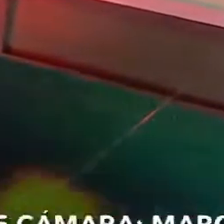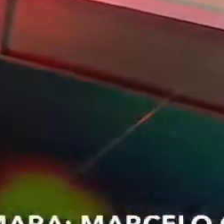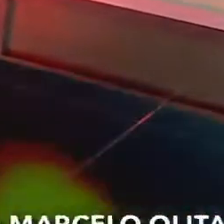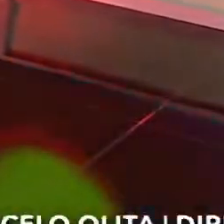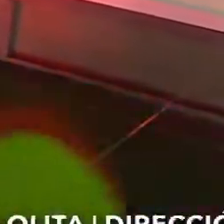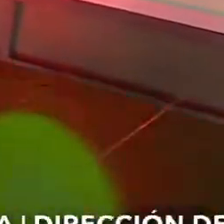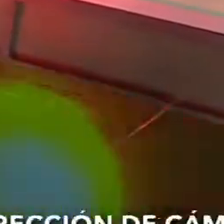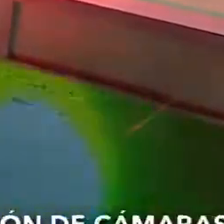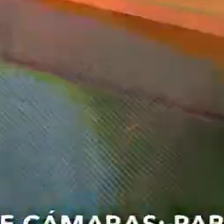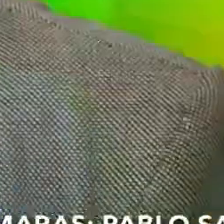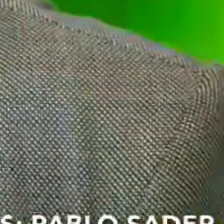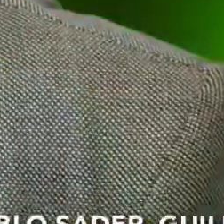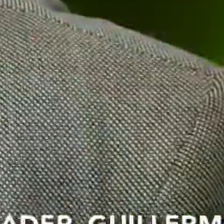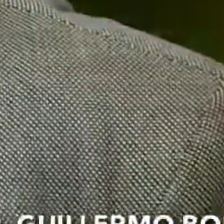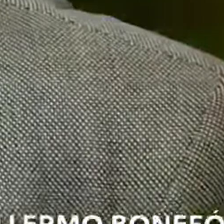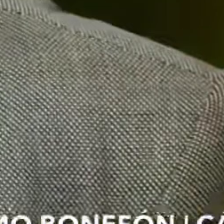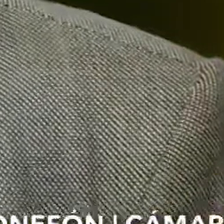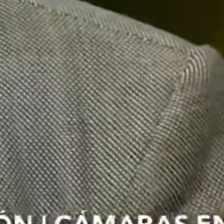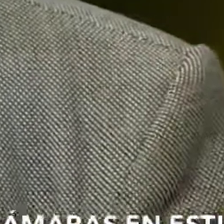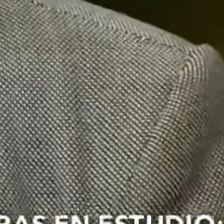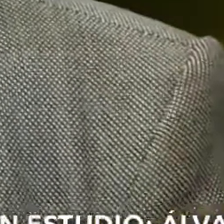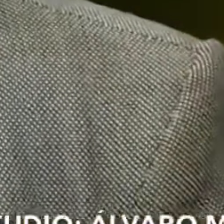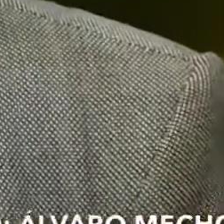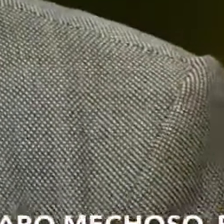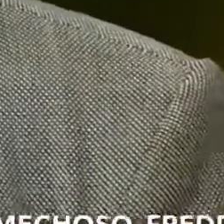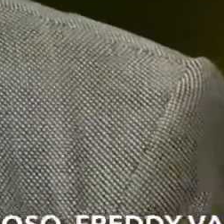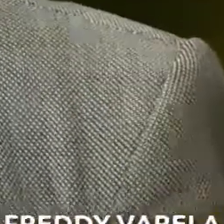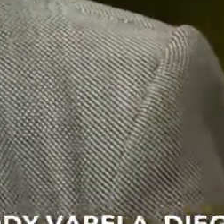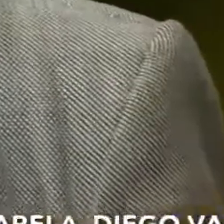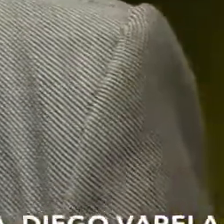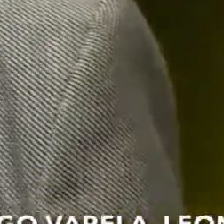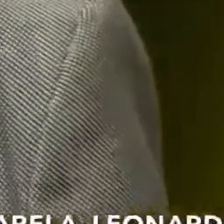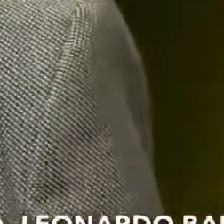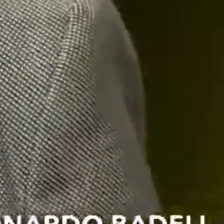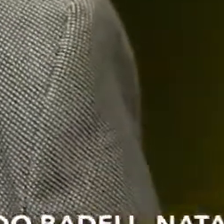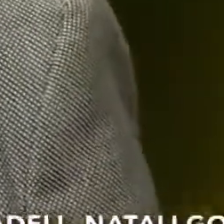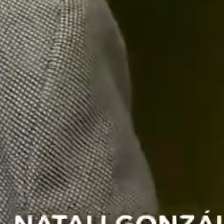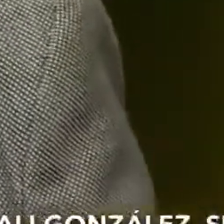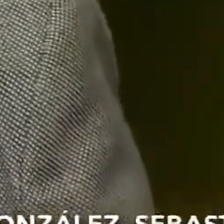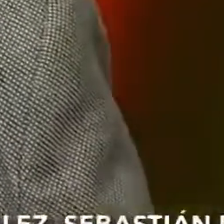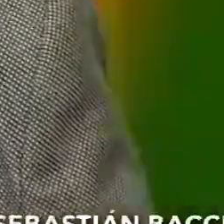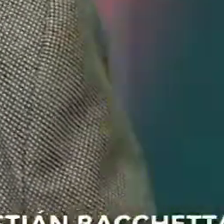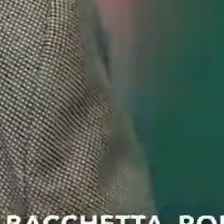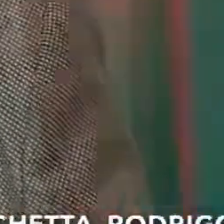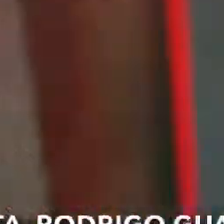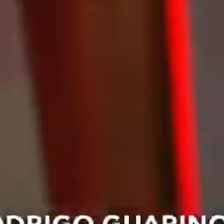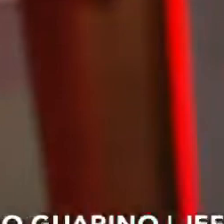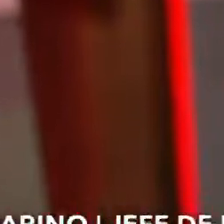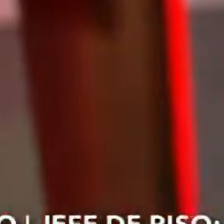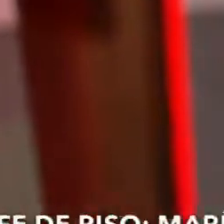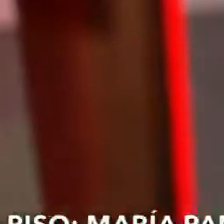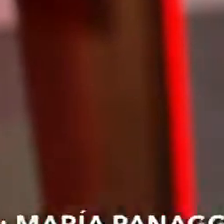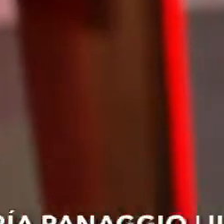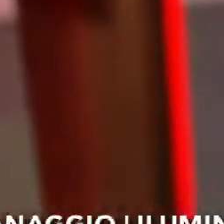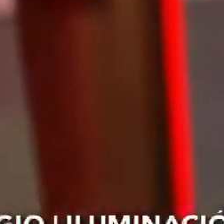y en el Paso Molino hemos de recordar su verde prado que nos vio